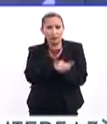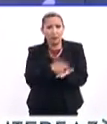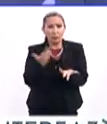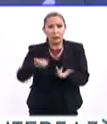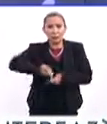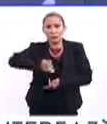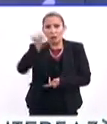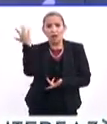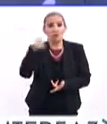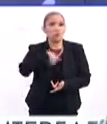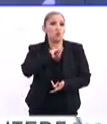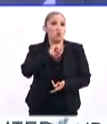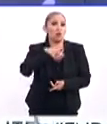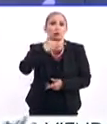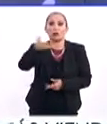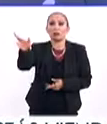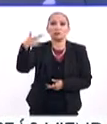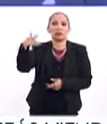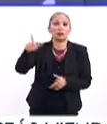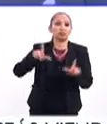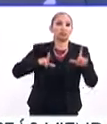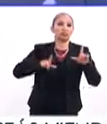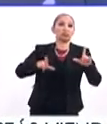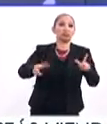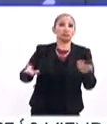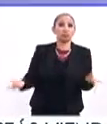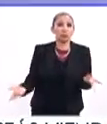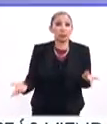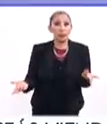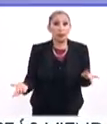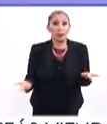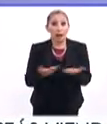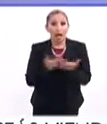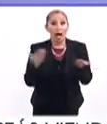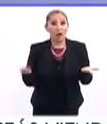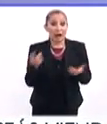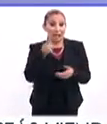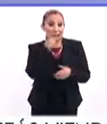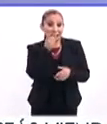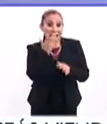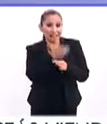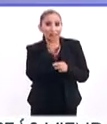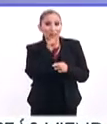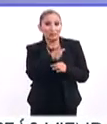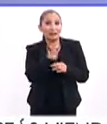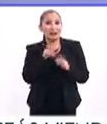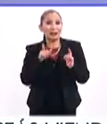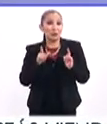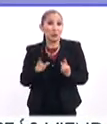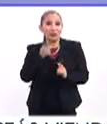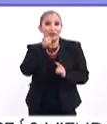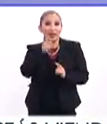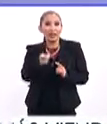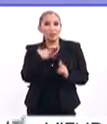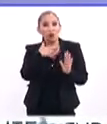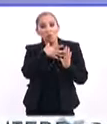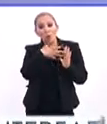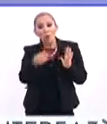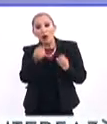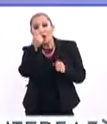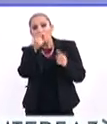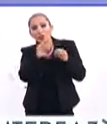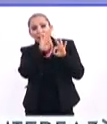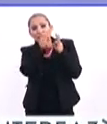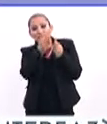más caros, en los restaurantes de lujo, y ahora se están dando también el lujo, si tú quieres, de reproducir